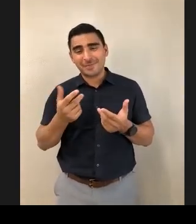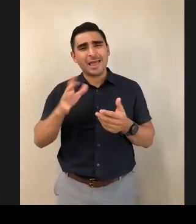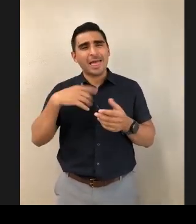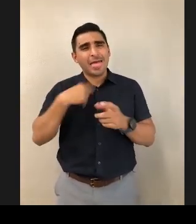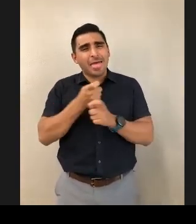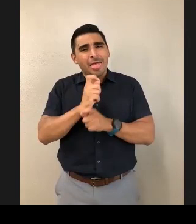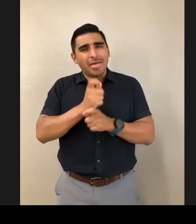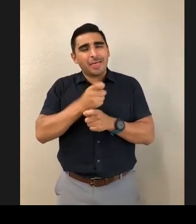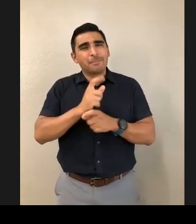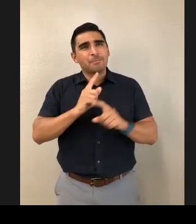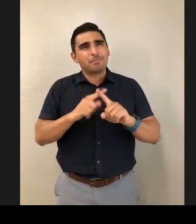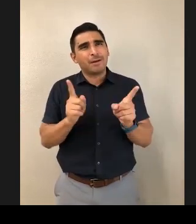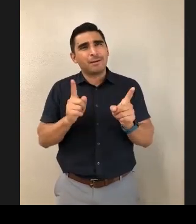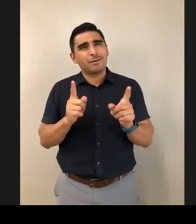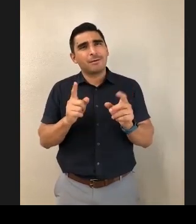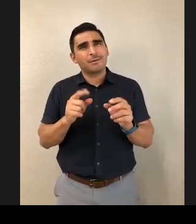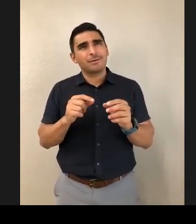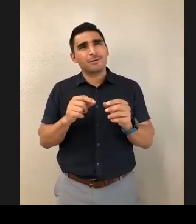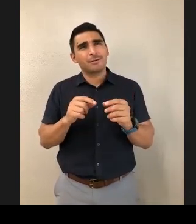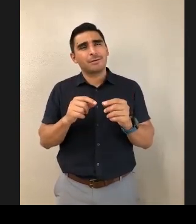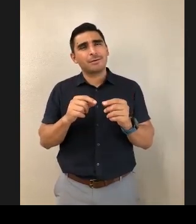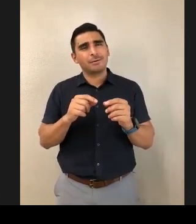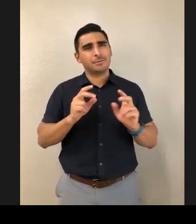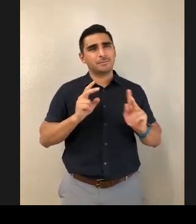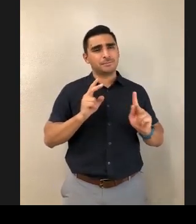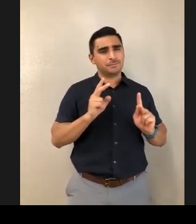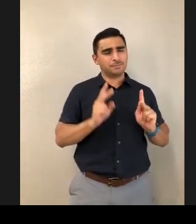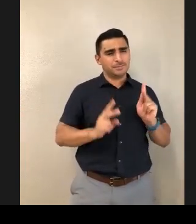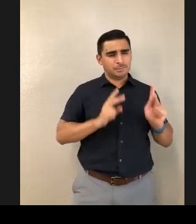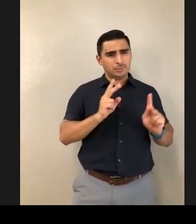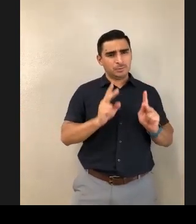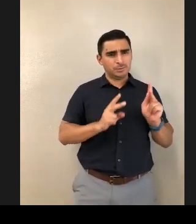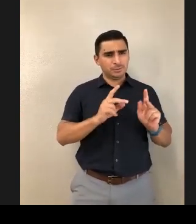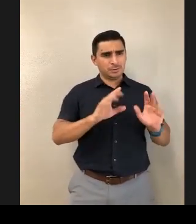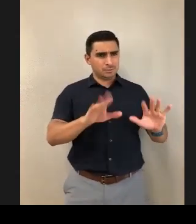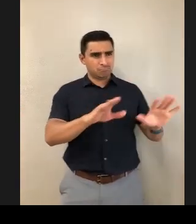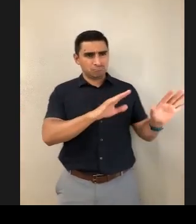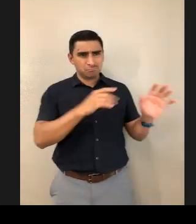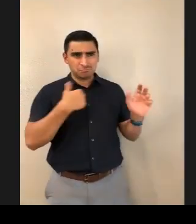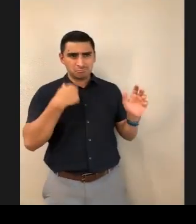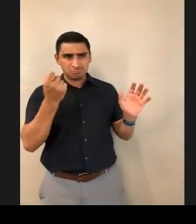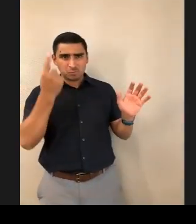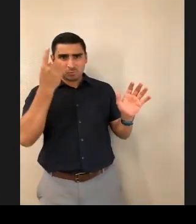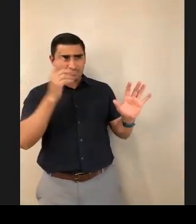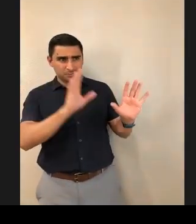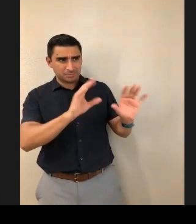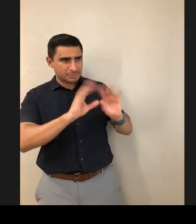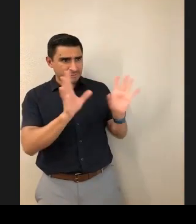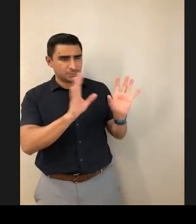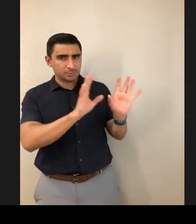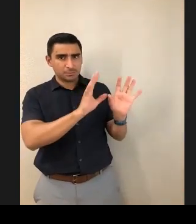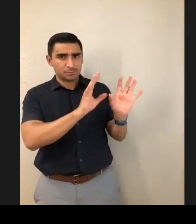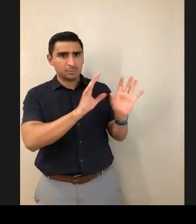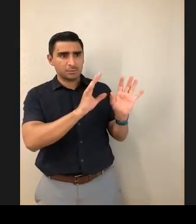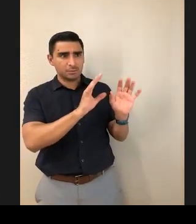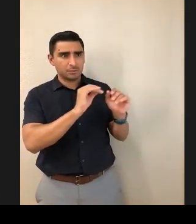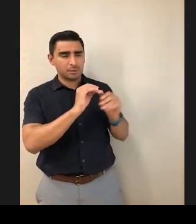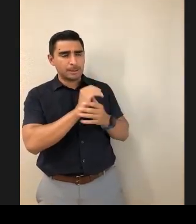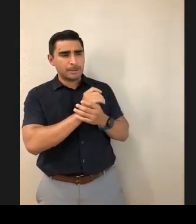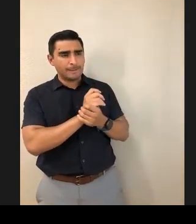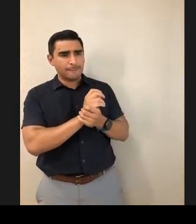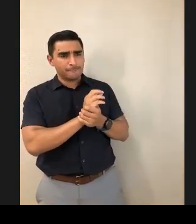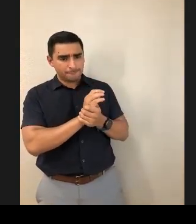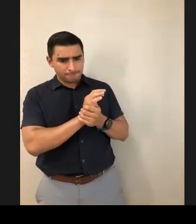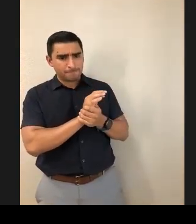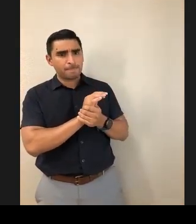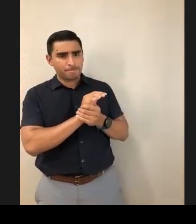bueno, lo digo con un guiño, pero es extraño para la gente que pueda entender